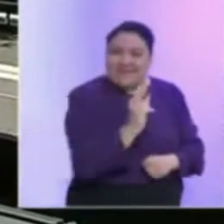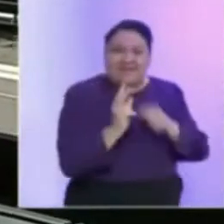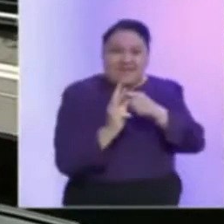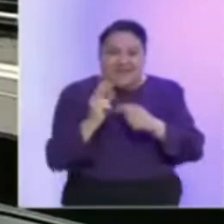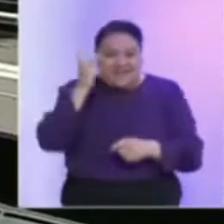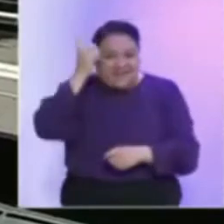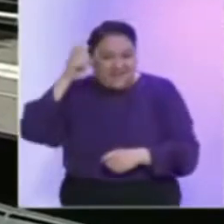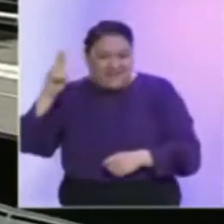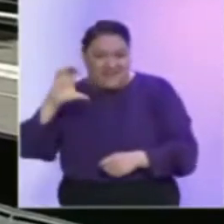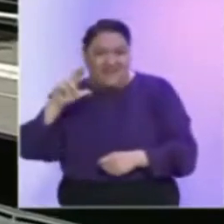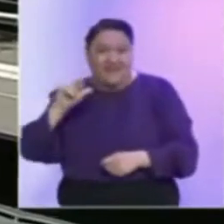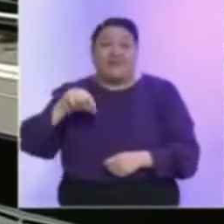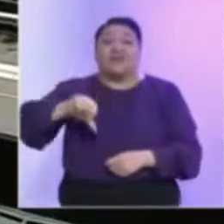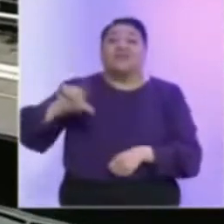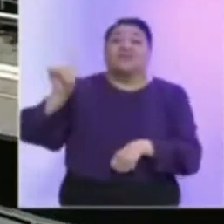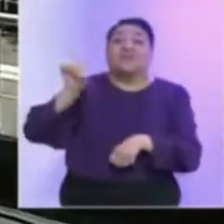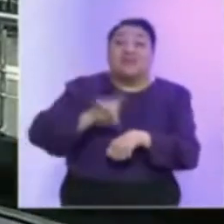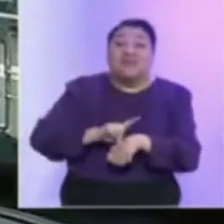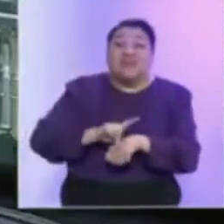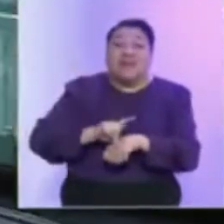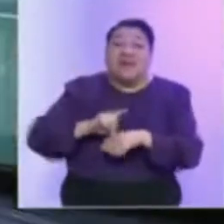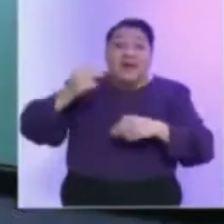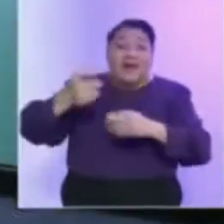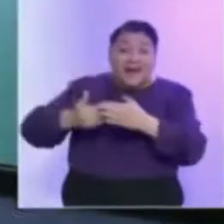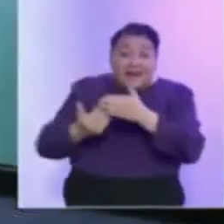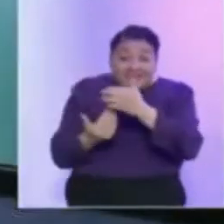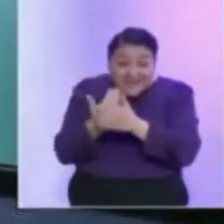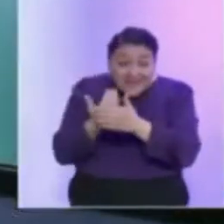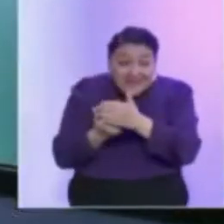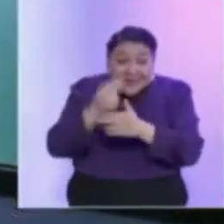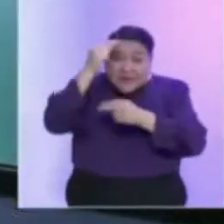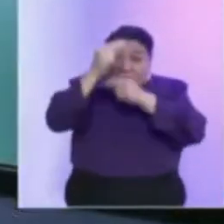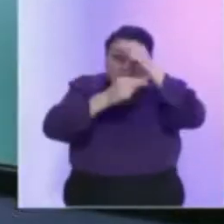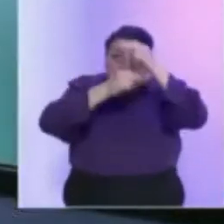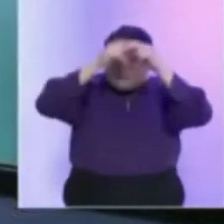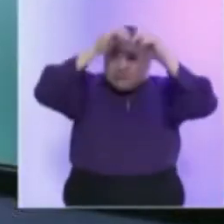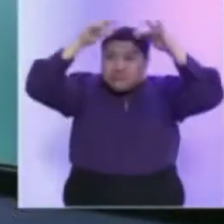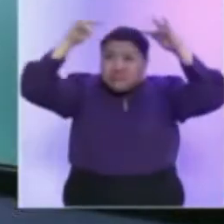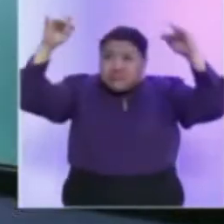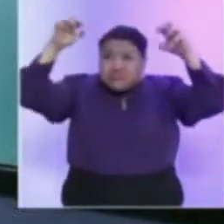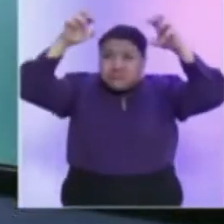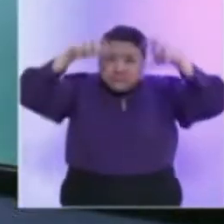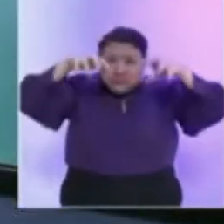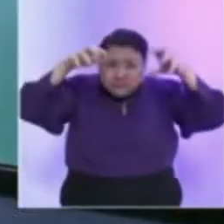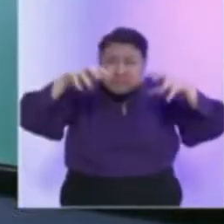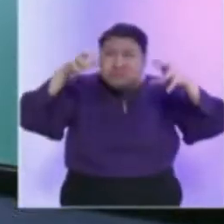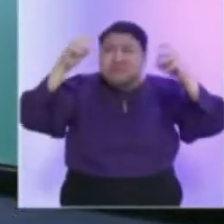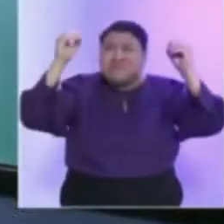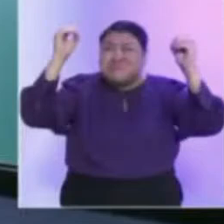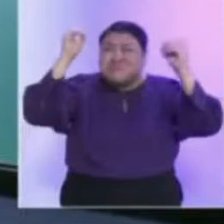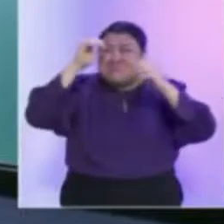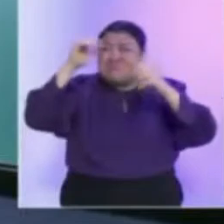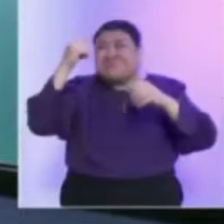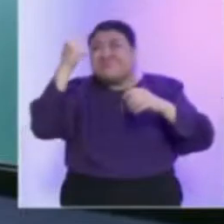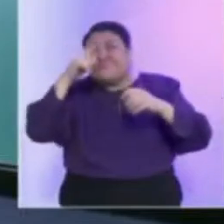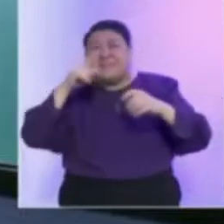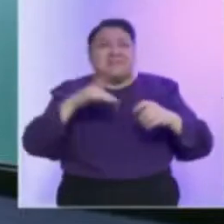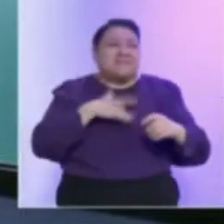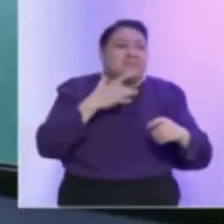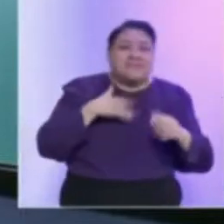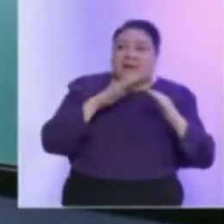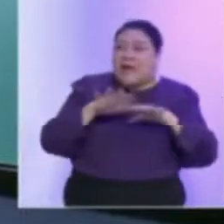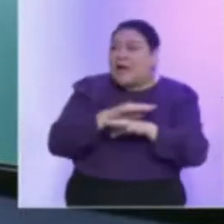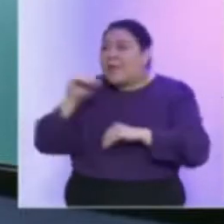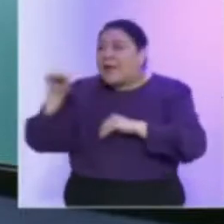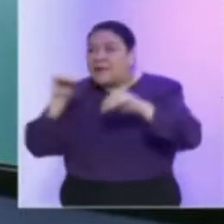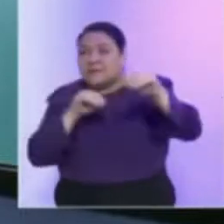Sheinbaum. En un día que se despejó porque comenzó lluvioso, nublado, sí, que nos hizo cambiar algunos